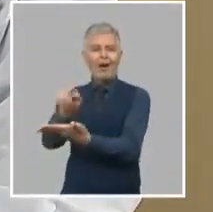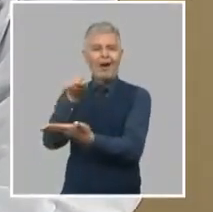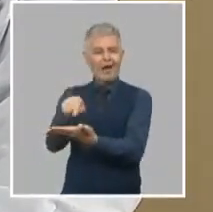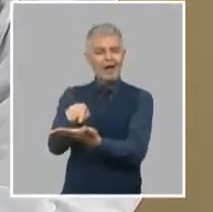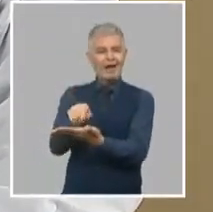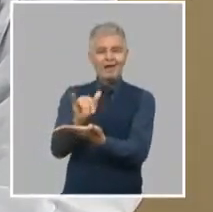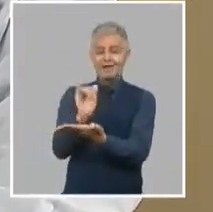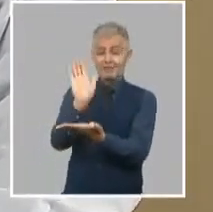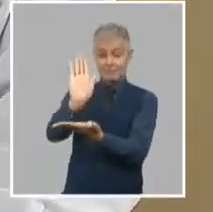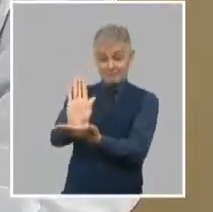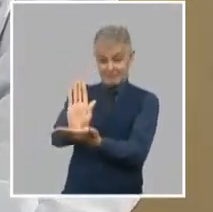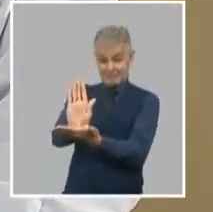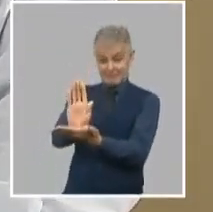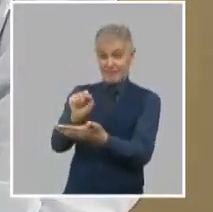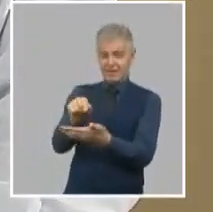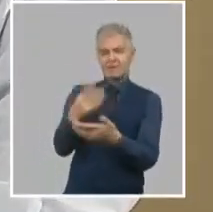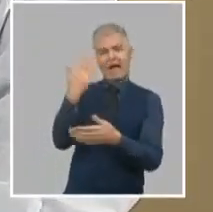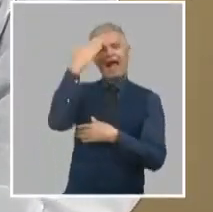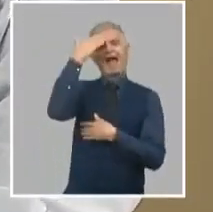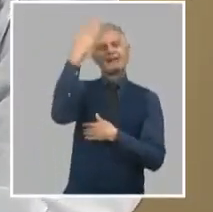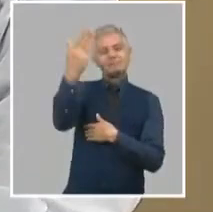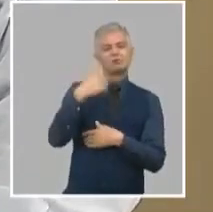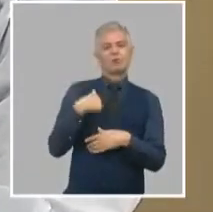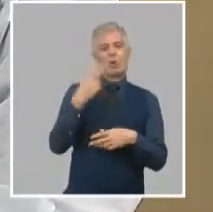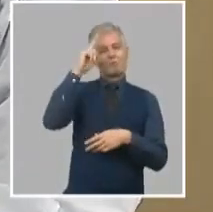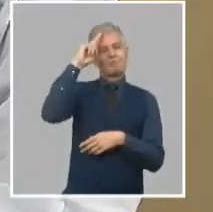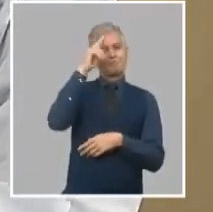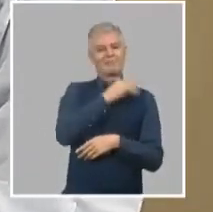los médicos cubanos. Esa población de ese lugar